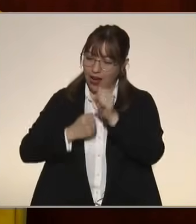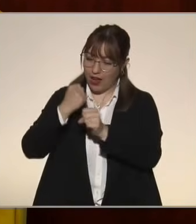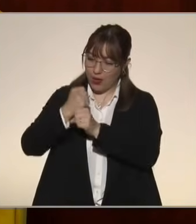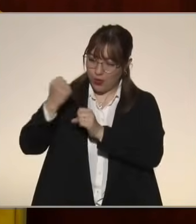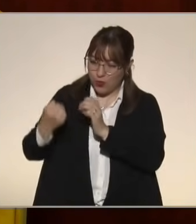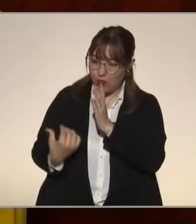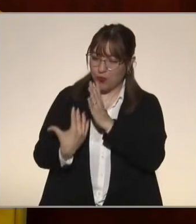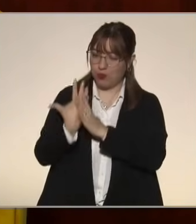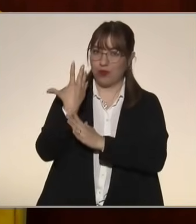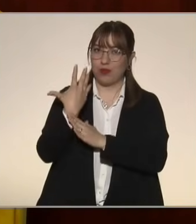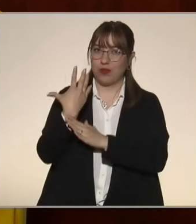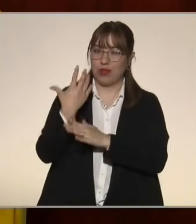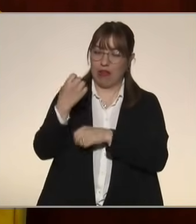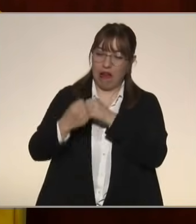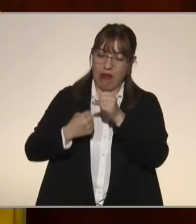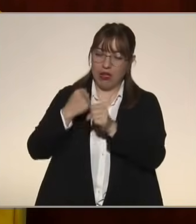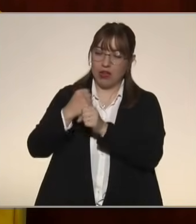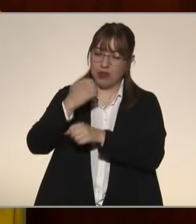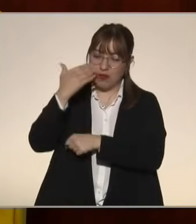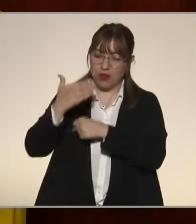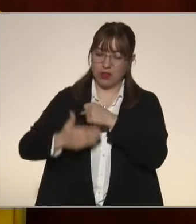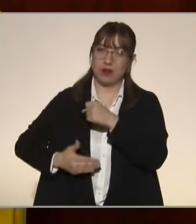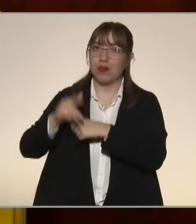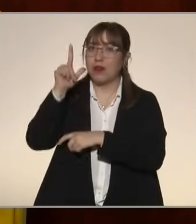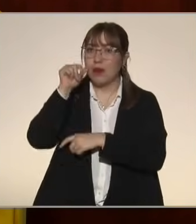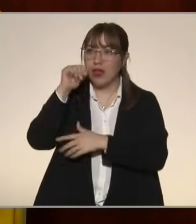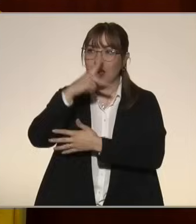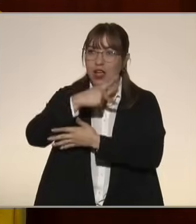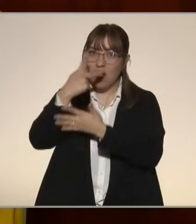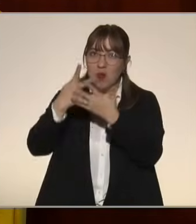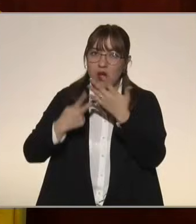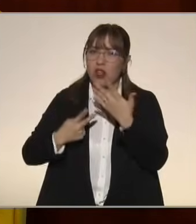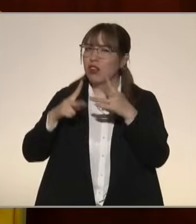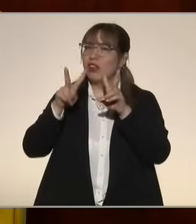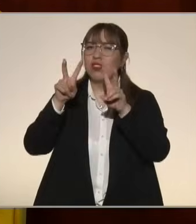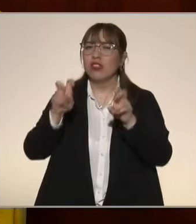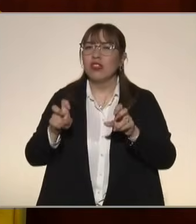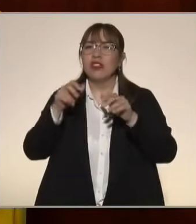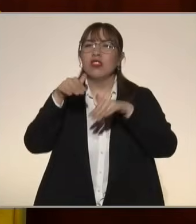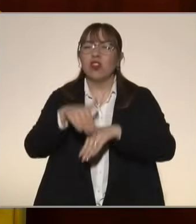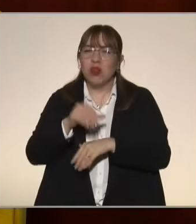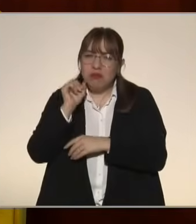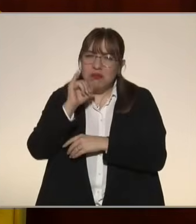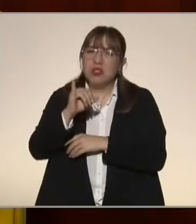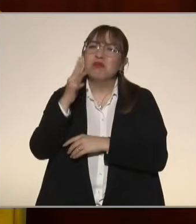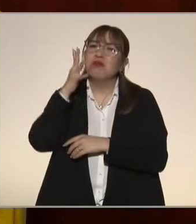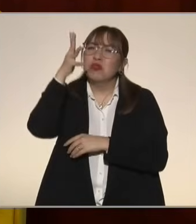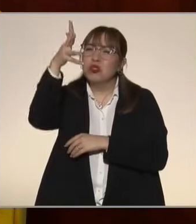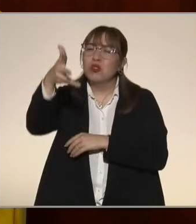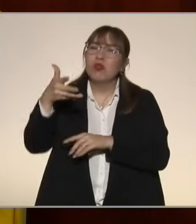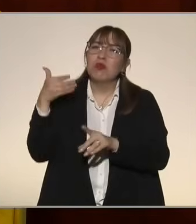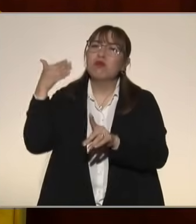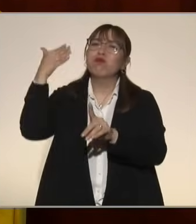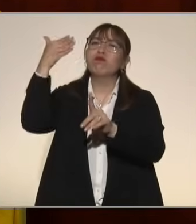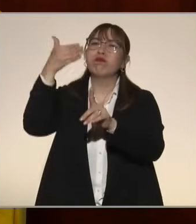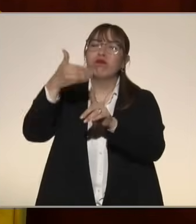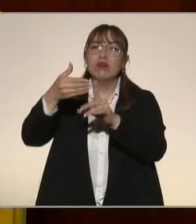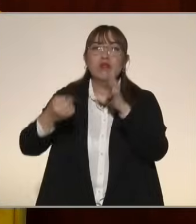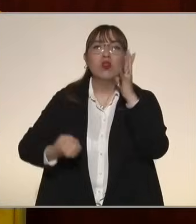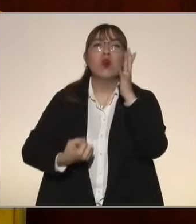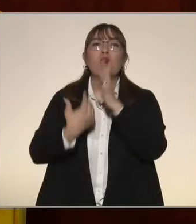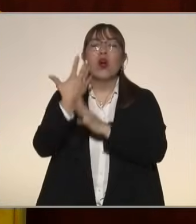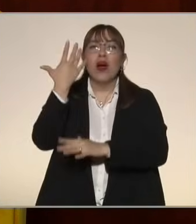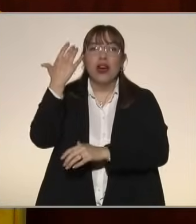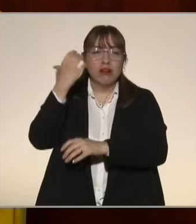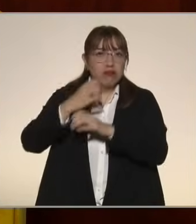año, vamos a tener un programa donde hablaremos sobre ponernos metas, cumplir nuevos retos que se